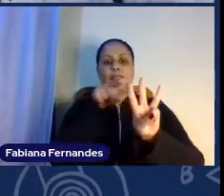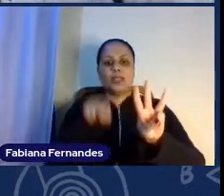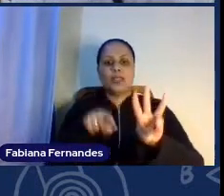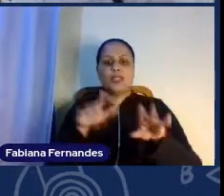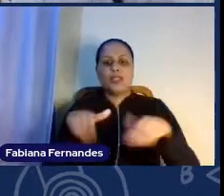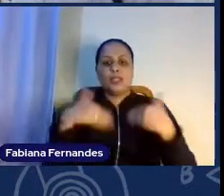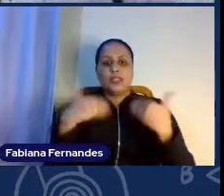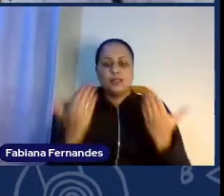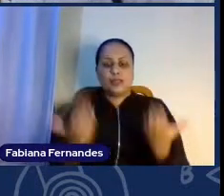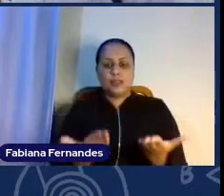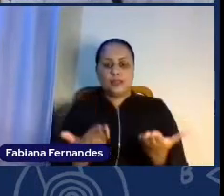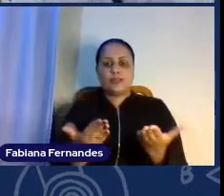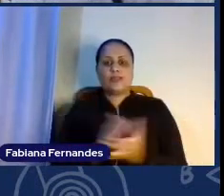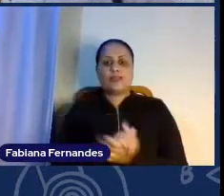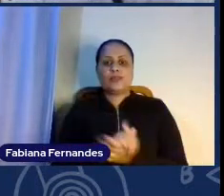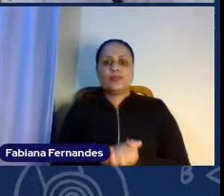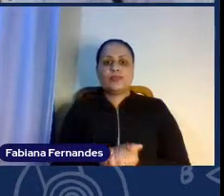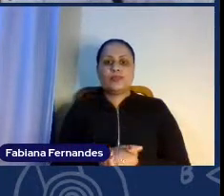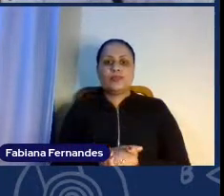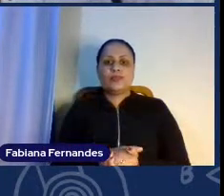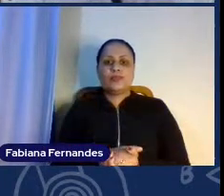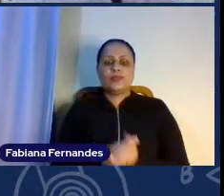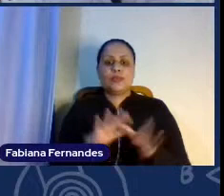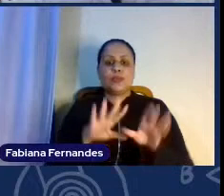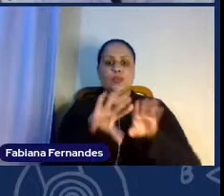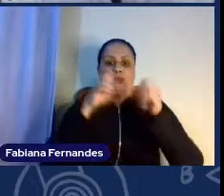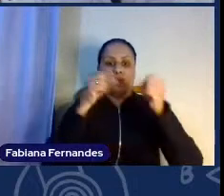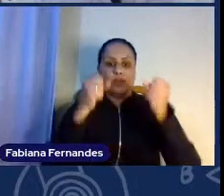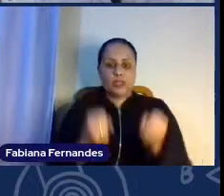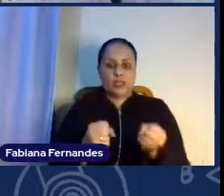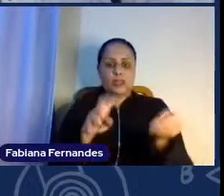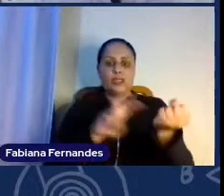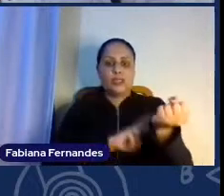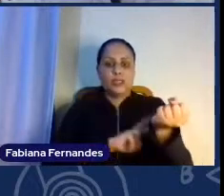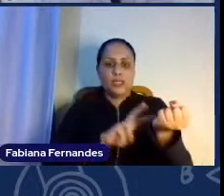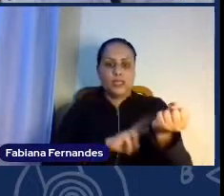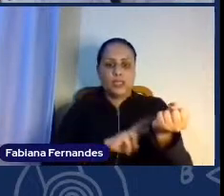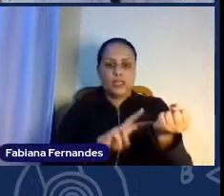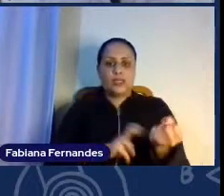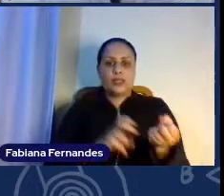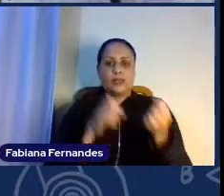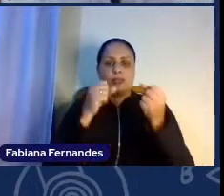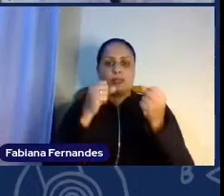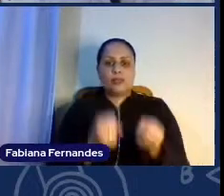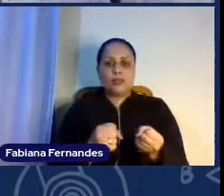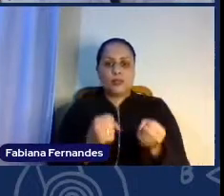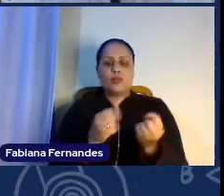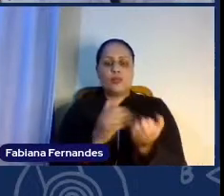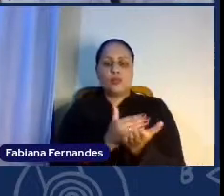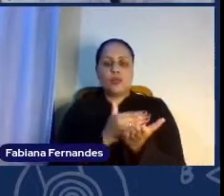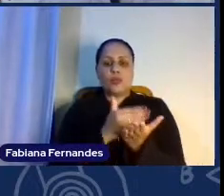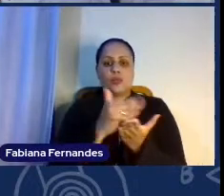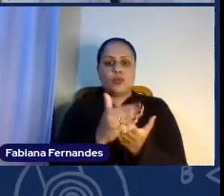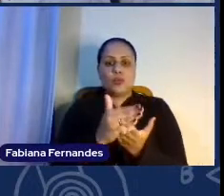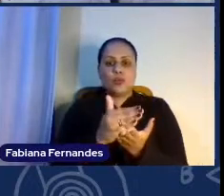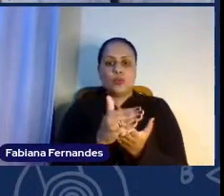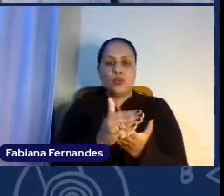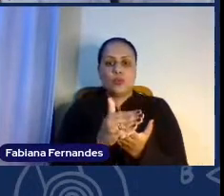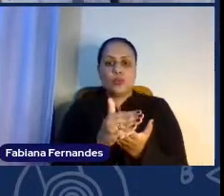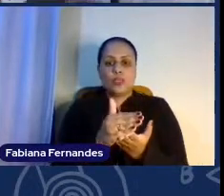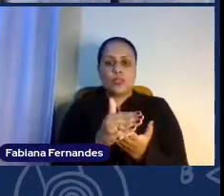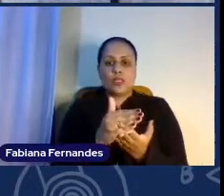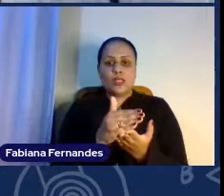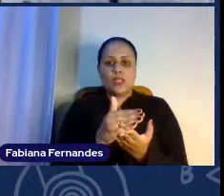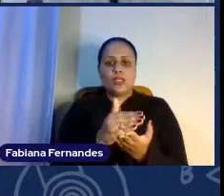y endodermo. Y el sistema nervioso se va a desarrollar a partir del ectodermo, que